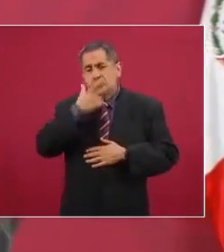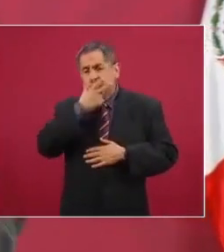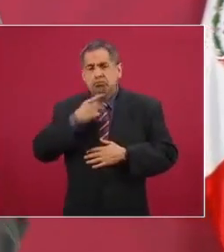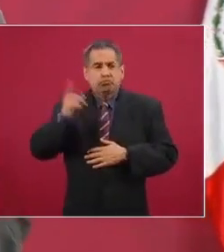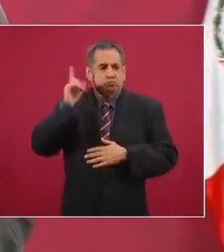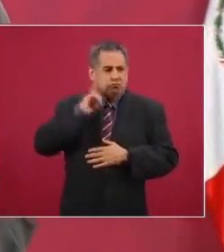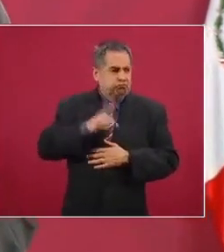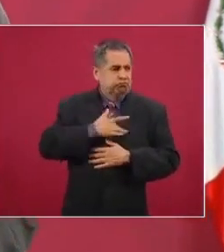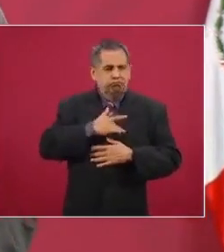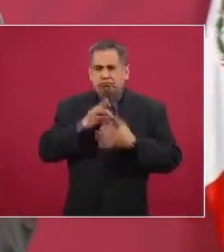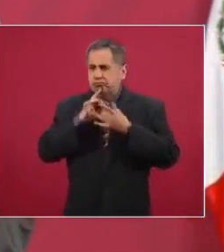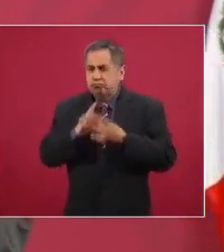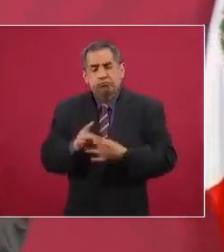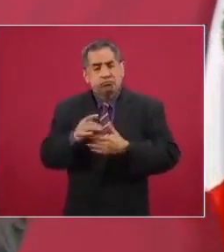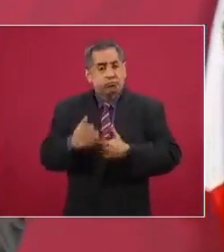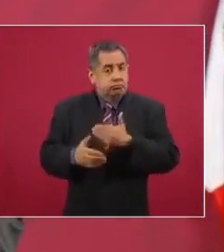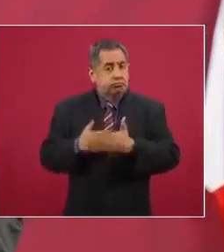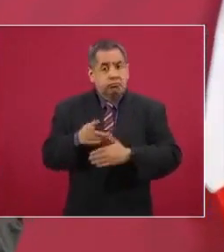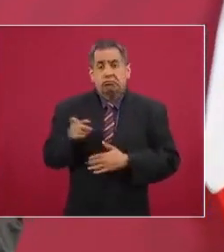hombres comprometidos,